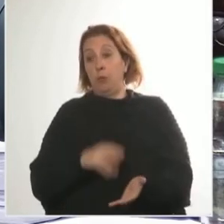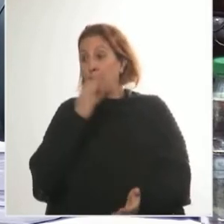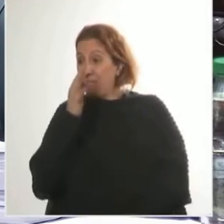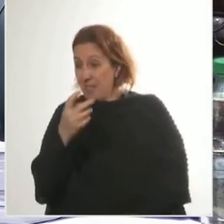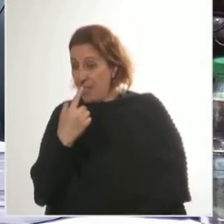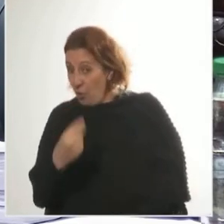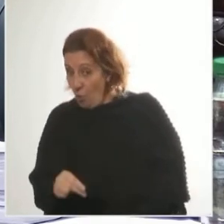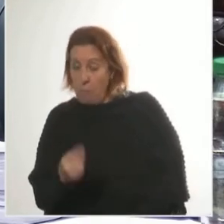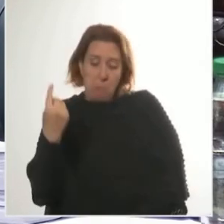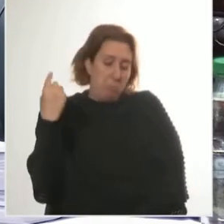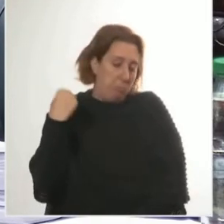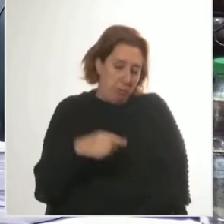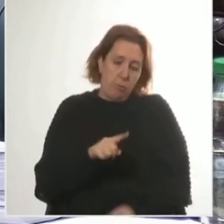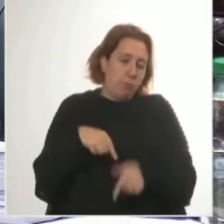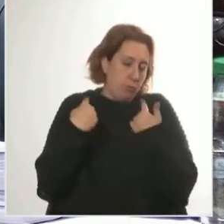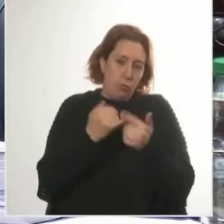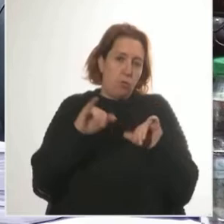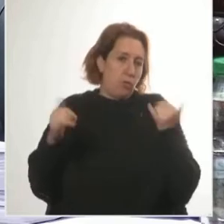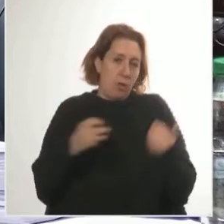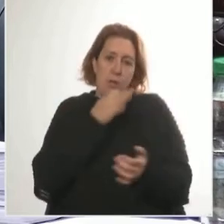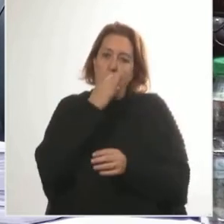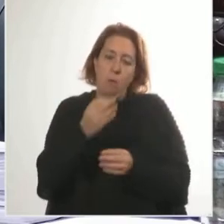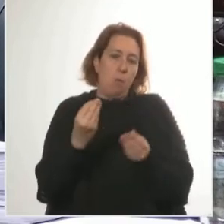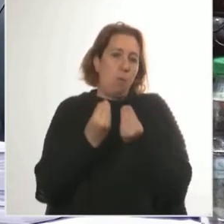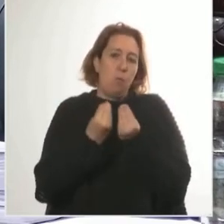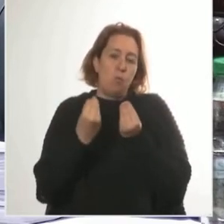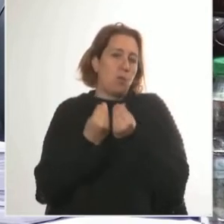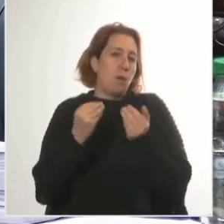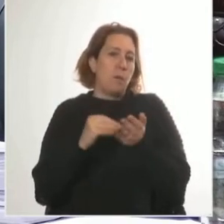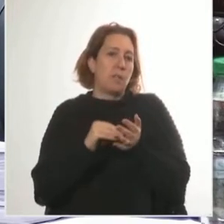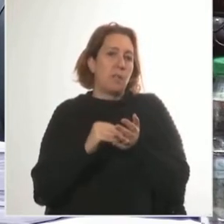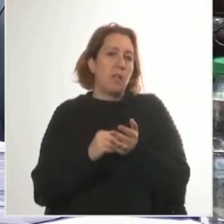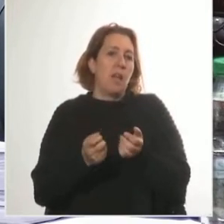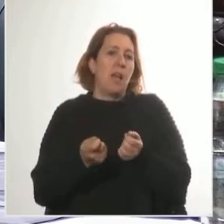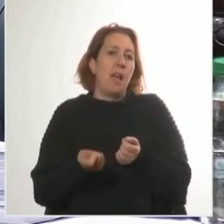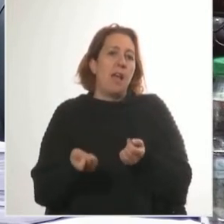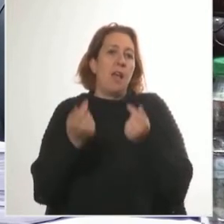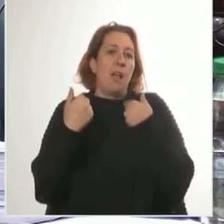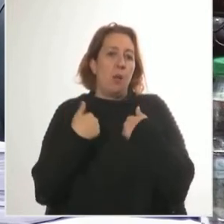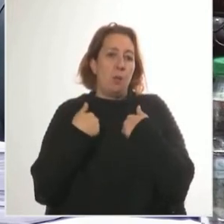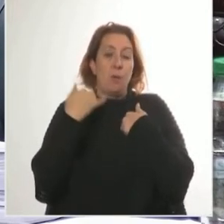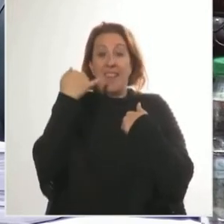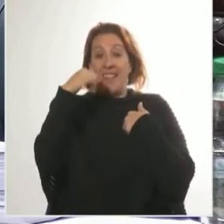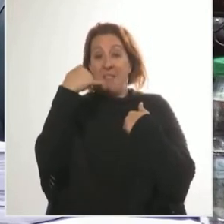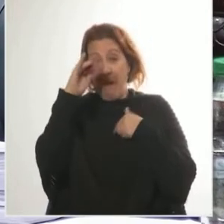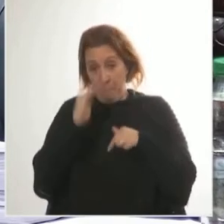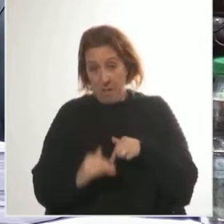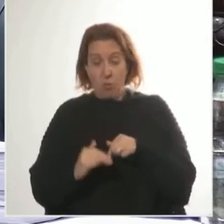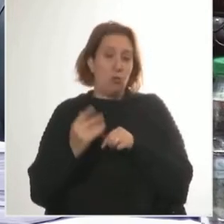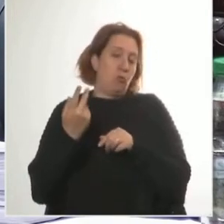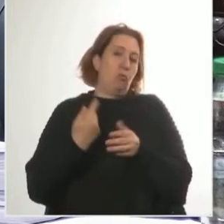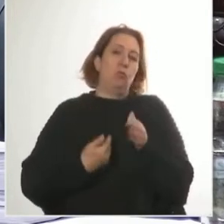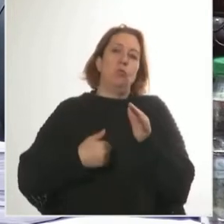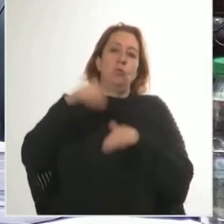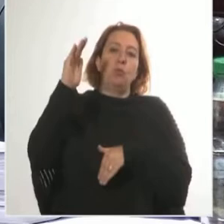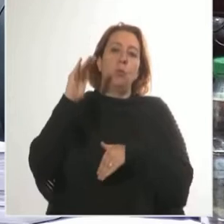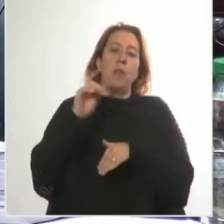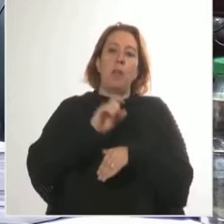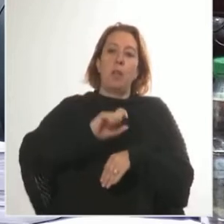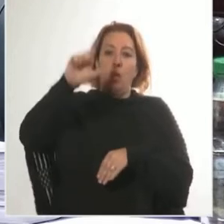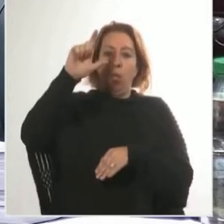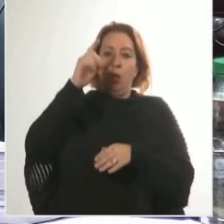hasta el cansancio. Devolver menos IVA es subir impuestos.